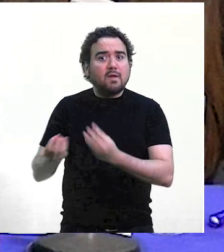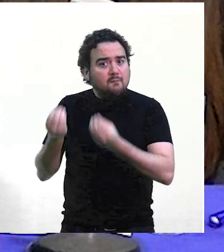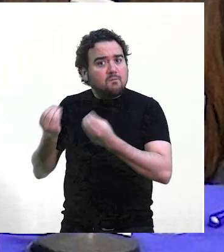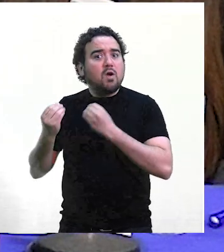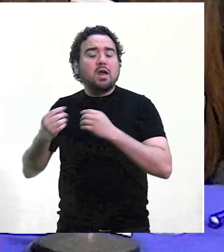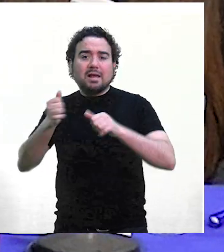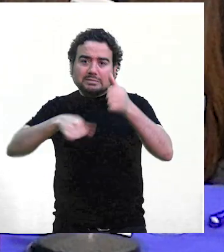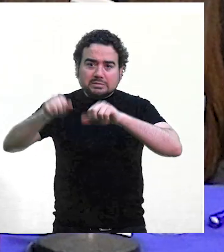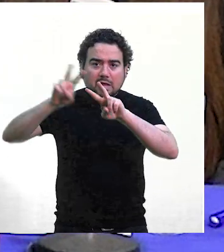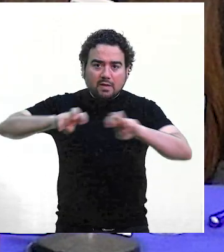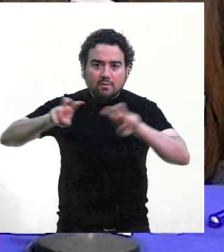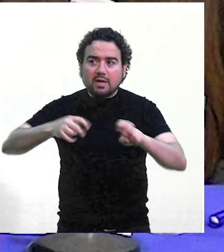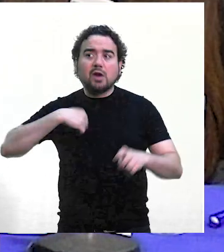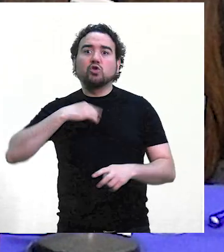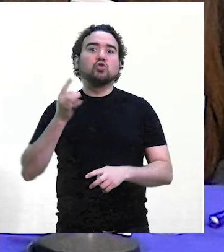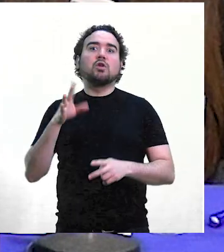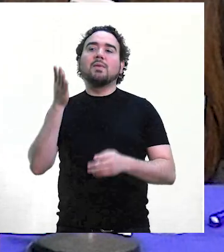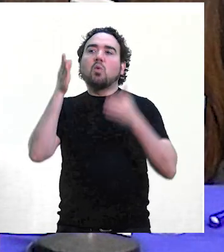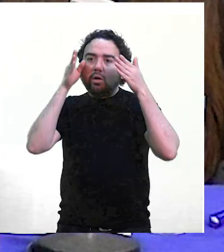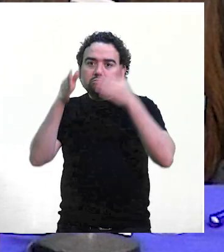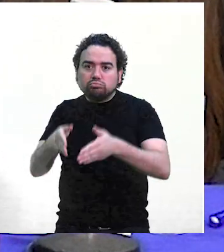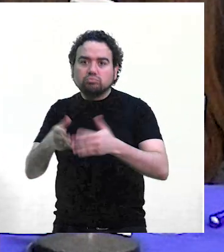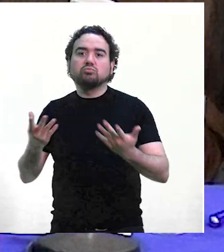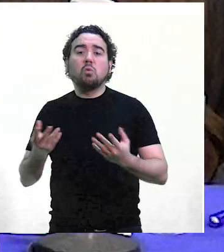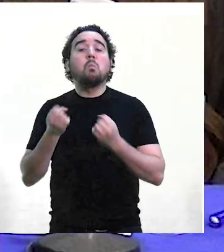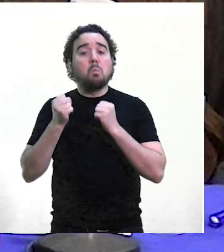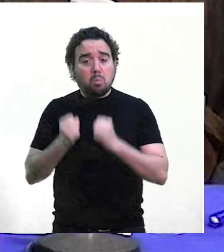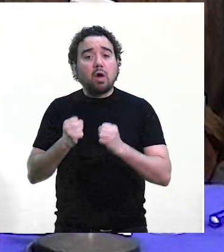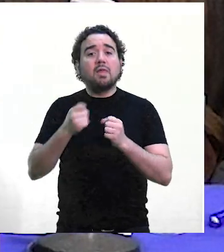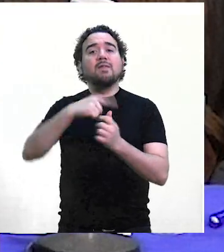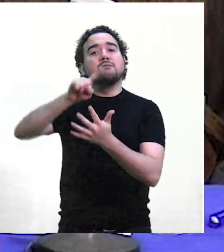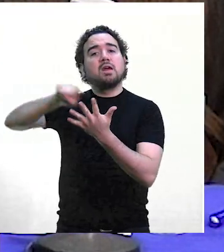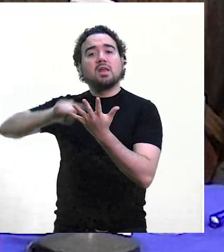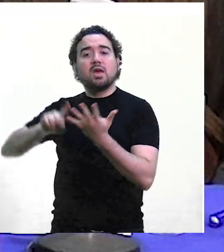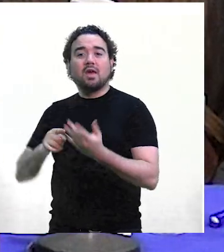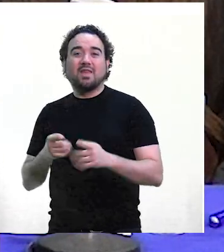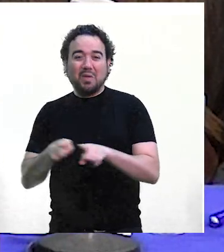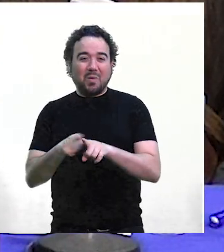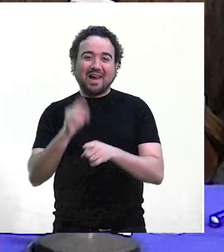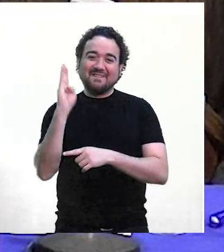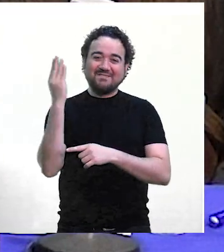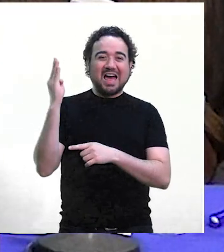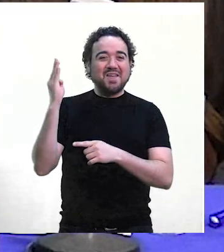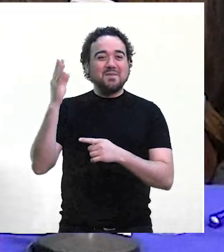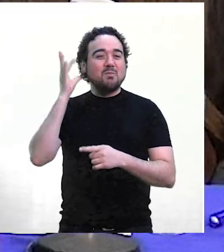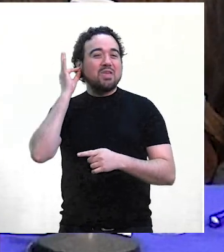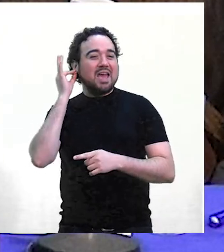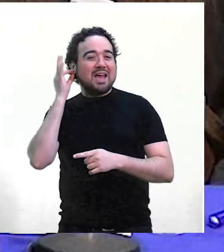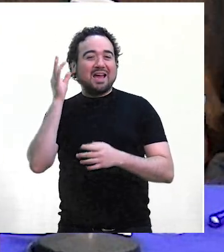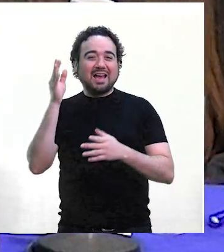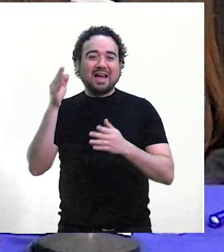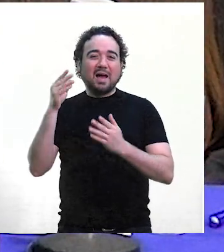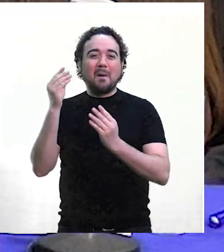gran futbolista y además una gran científica. No podemos ser solamente una sola cosa en la cosa. Podemos hacer muchas cosas. Como dice Barbie, podemos